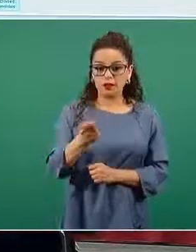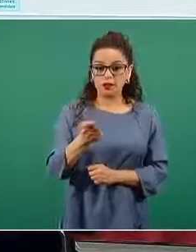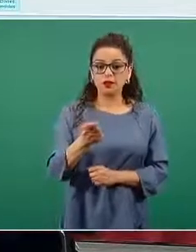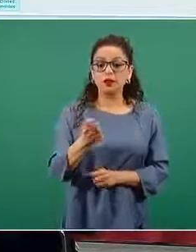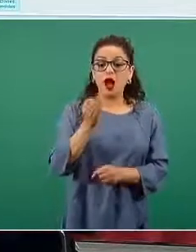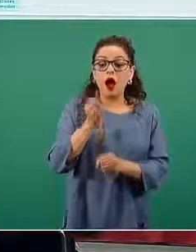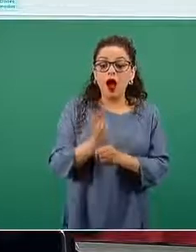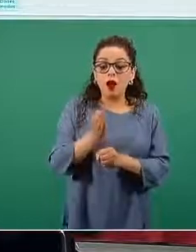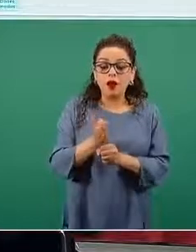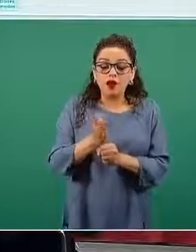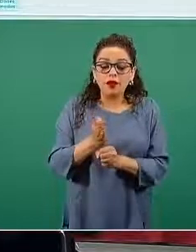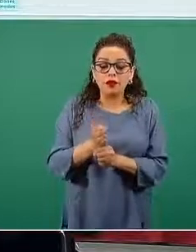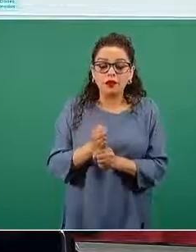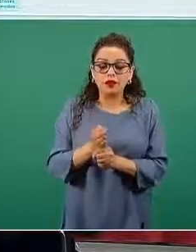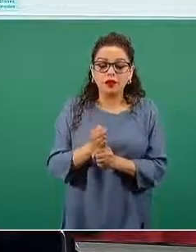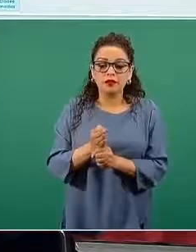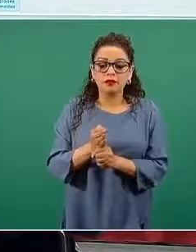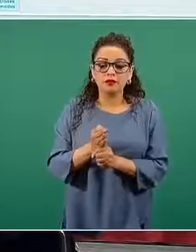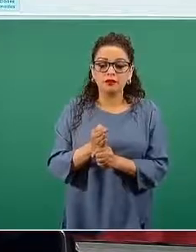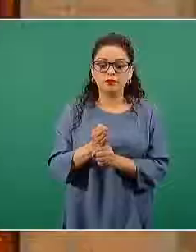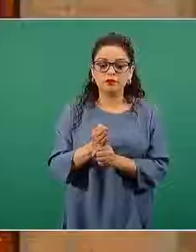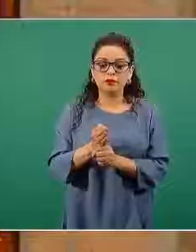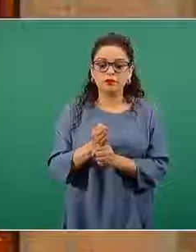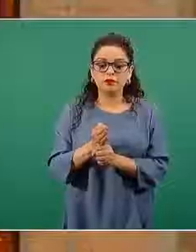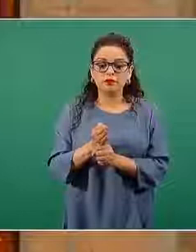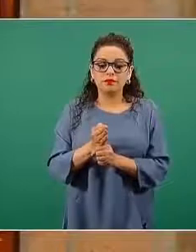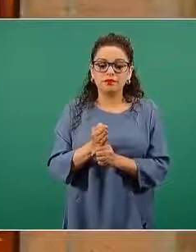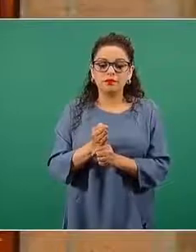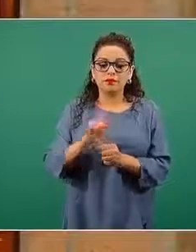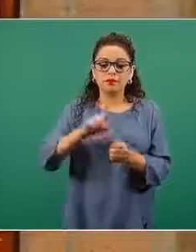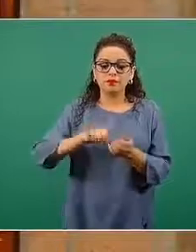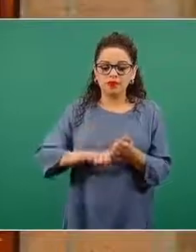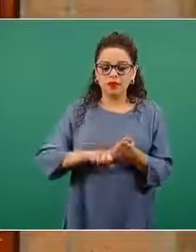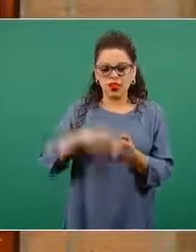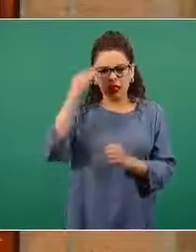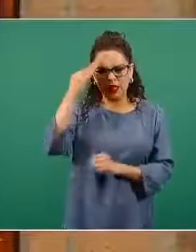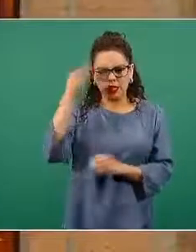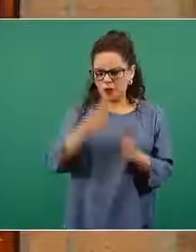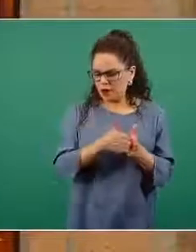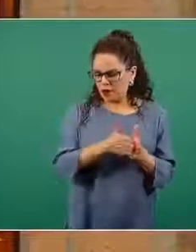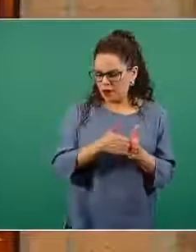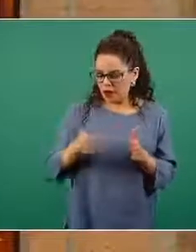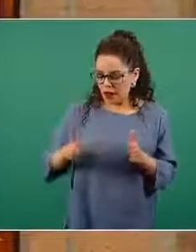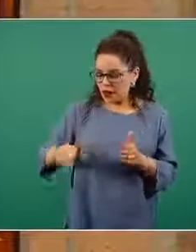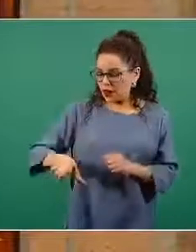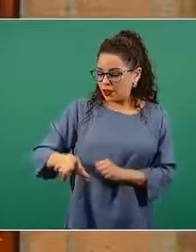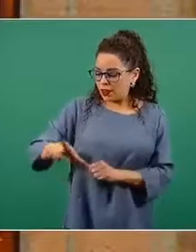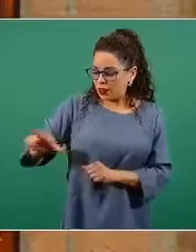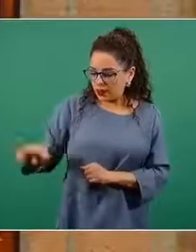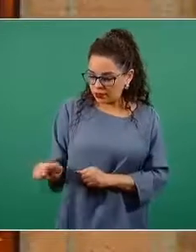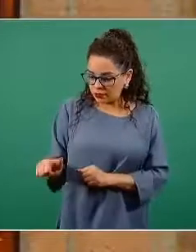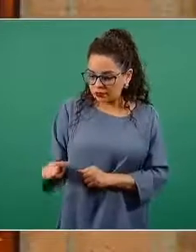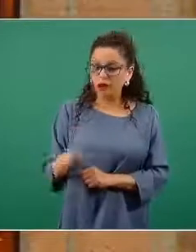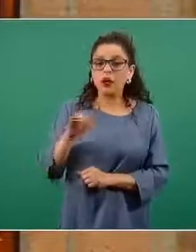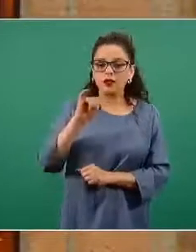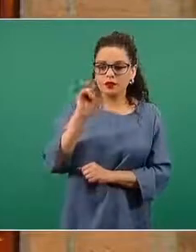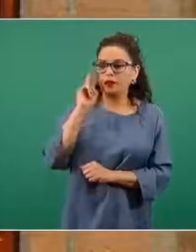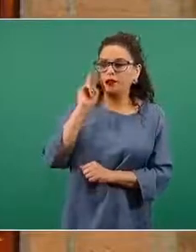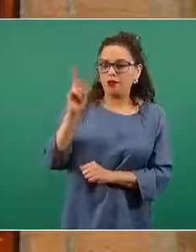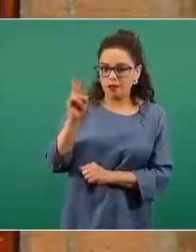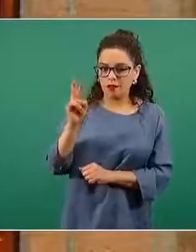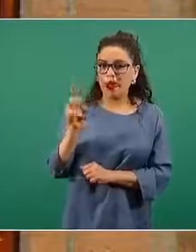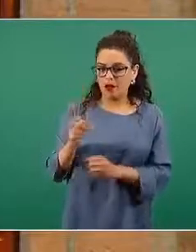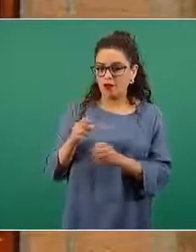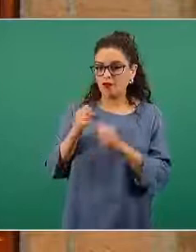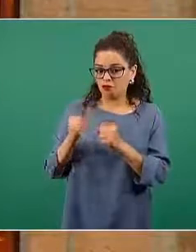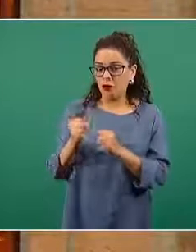nos encontramos es posterior a una periodicidad de tiempo en donde sí se llevó a cabo un incremento importante